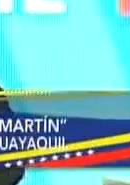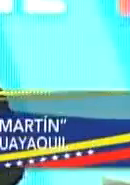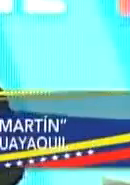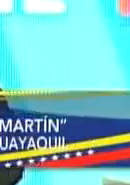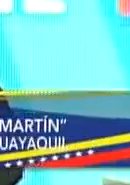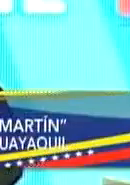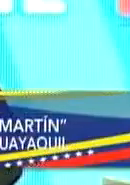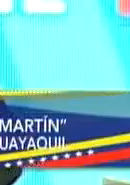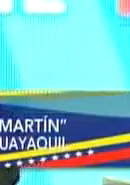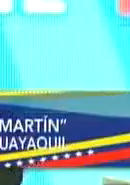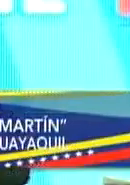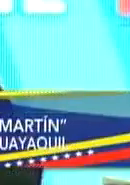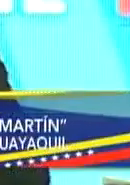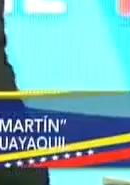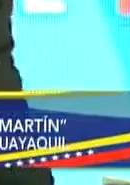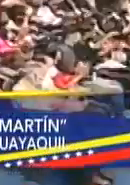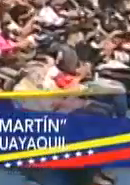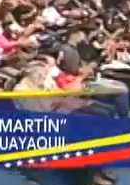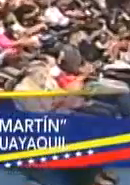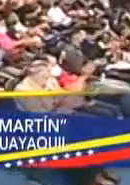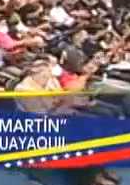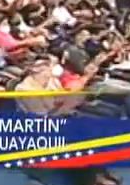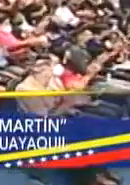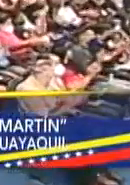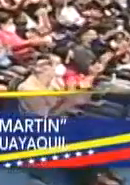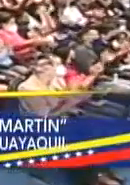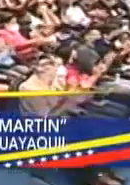significativo para todos nuestros pueblos.